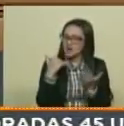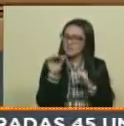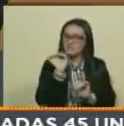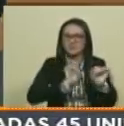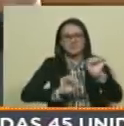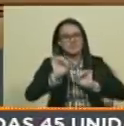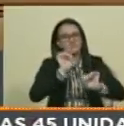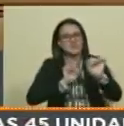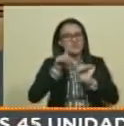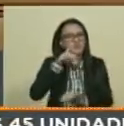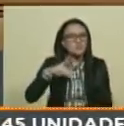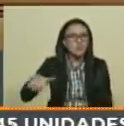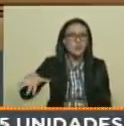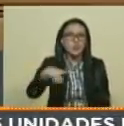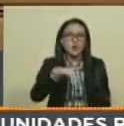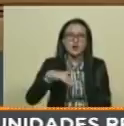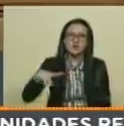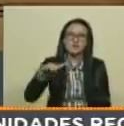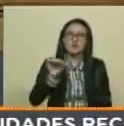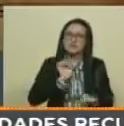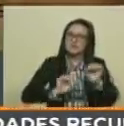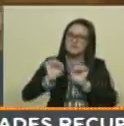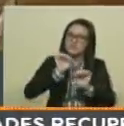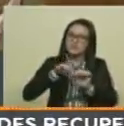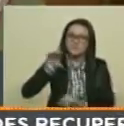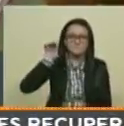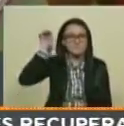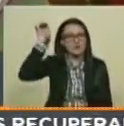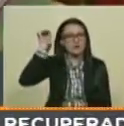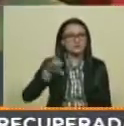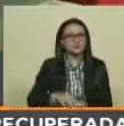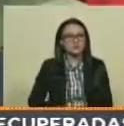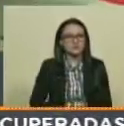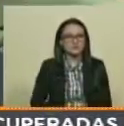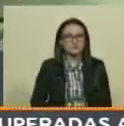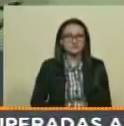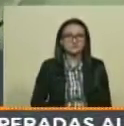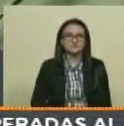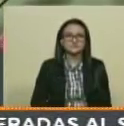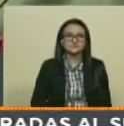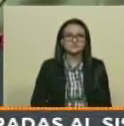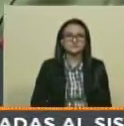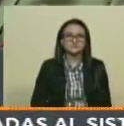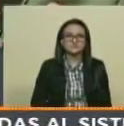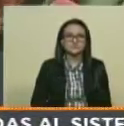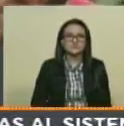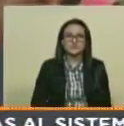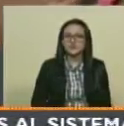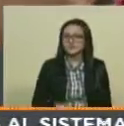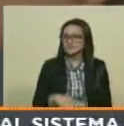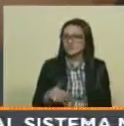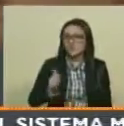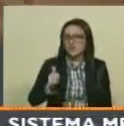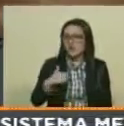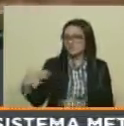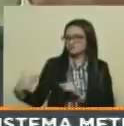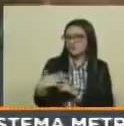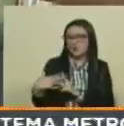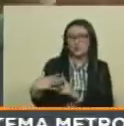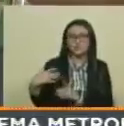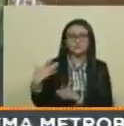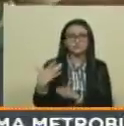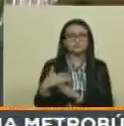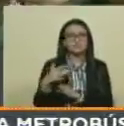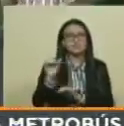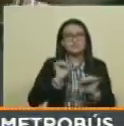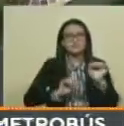nacional, la patria venezolana, de cualquier amenaza que a